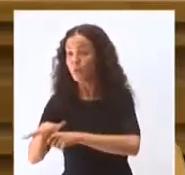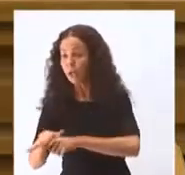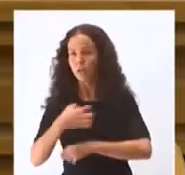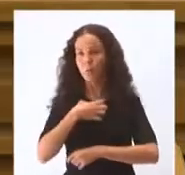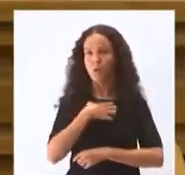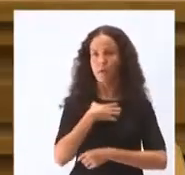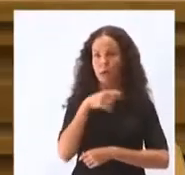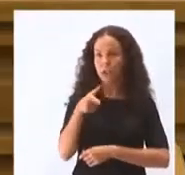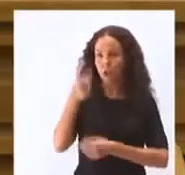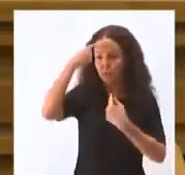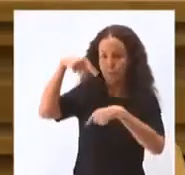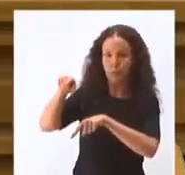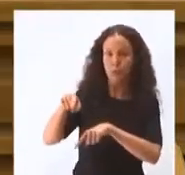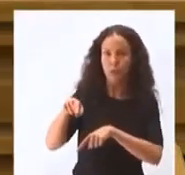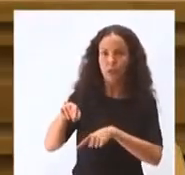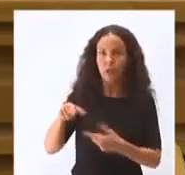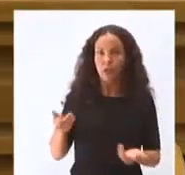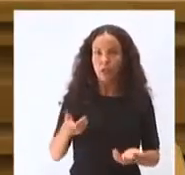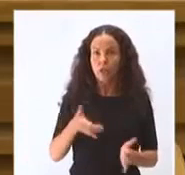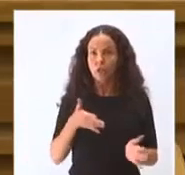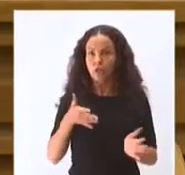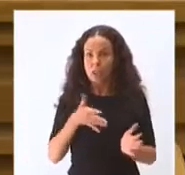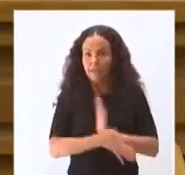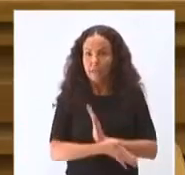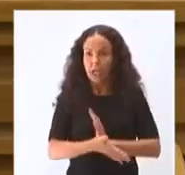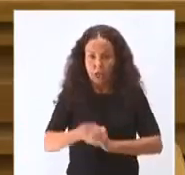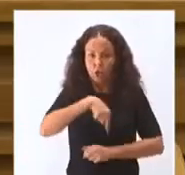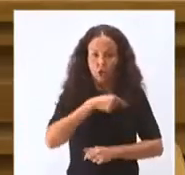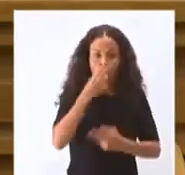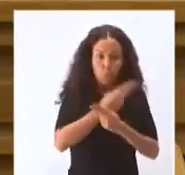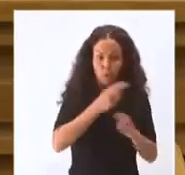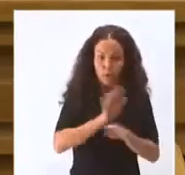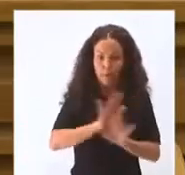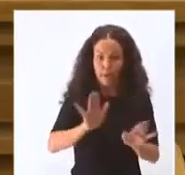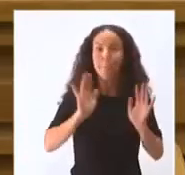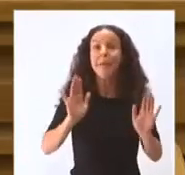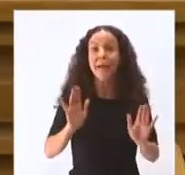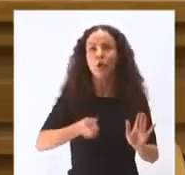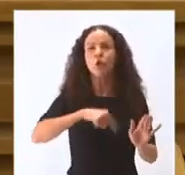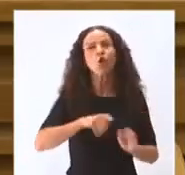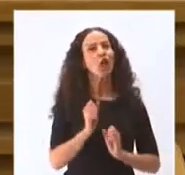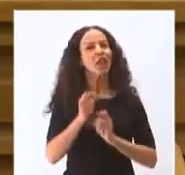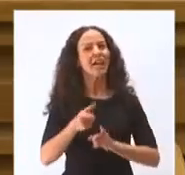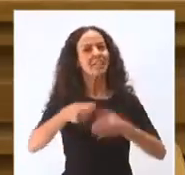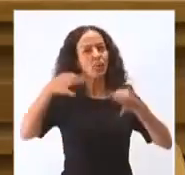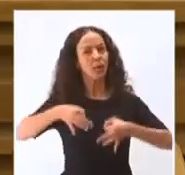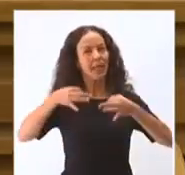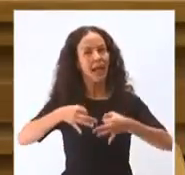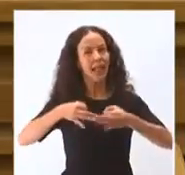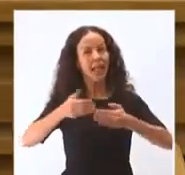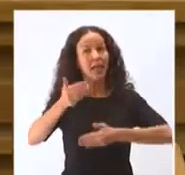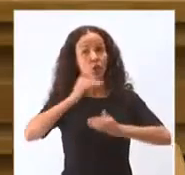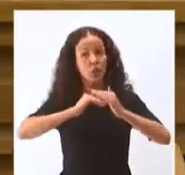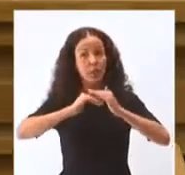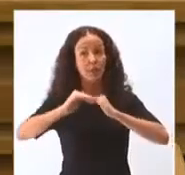son cosas nuestras sólo faltaría para eso ya estaríamos en la función pública pero si podemos dar certidumbre seguridad sostenibilidad y sobre todo